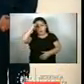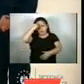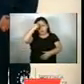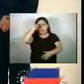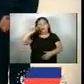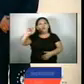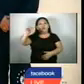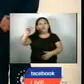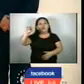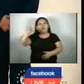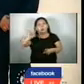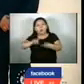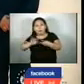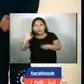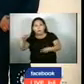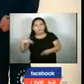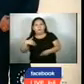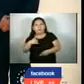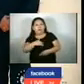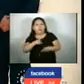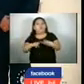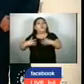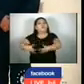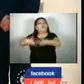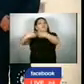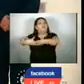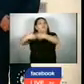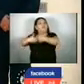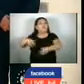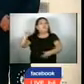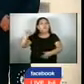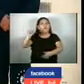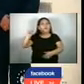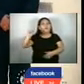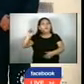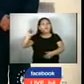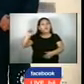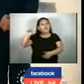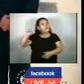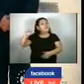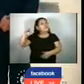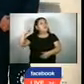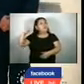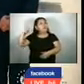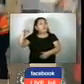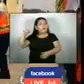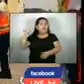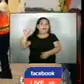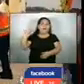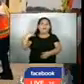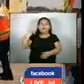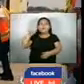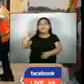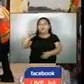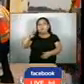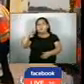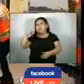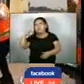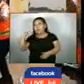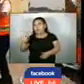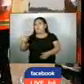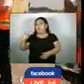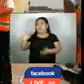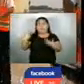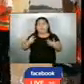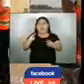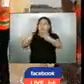y por supuesto a la farmacéutica de AstraZeneca, en la cual desde junio del 2020 se han iniciado todas